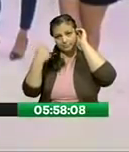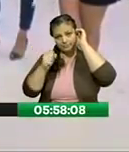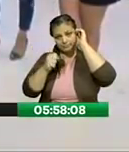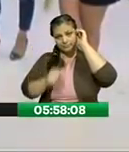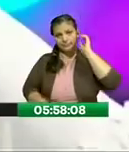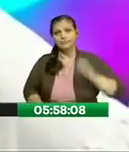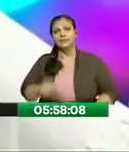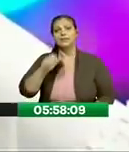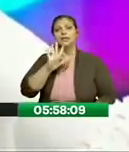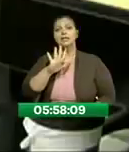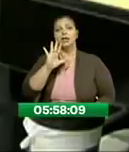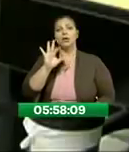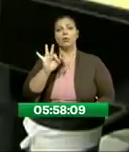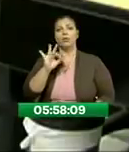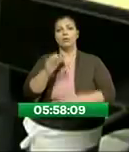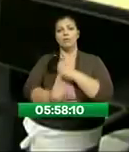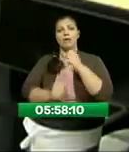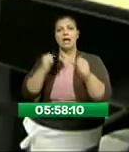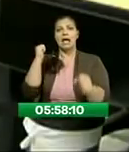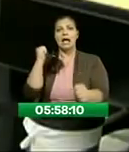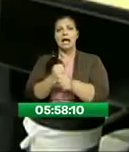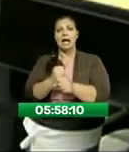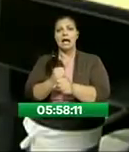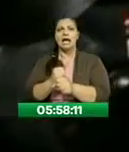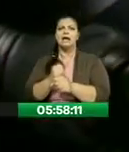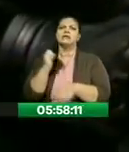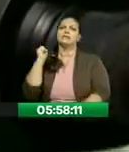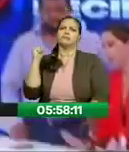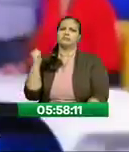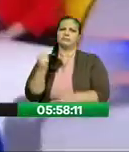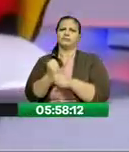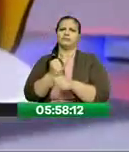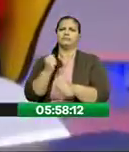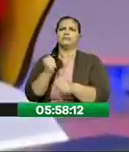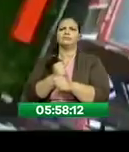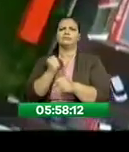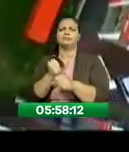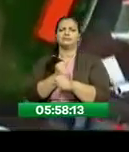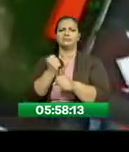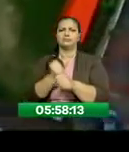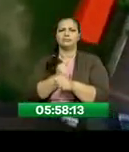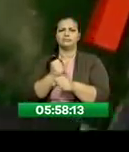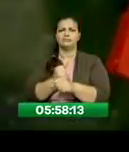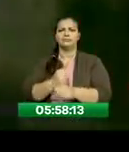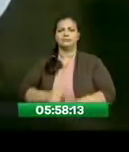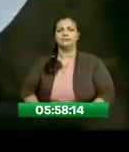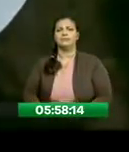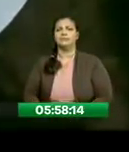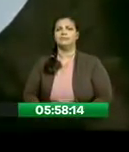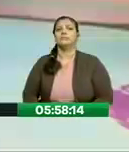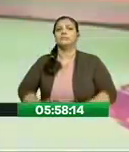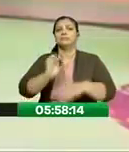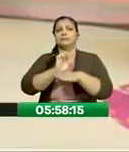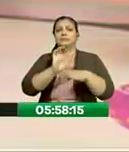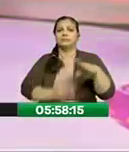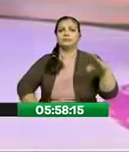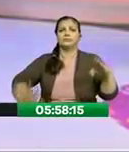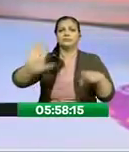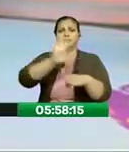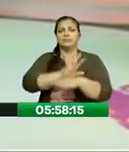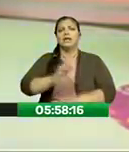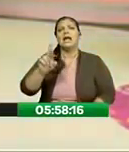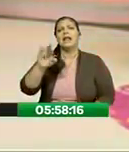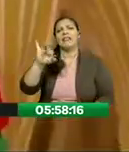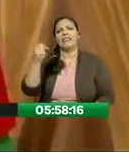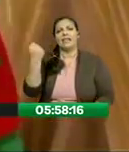aire. Y gracias a Dios, uno de los canales más representativo a nivel nacional. Eso, muy bien.